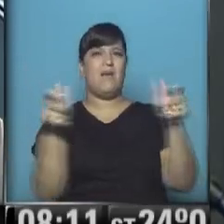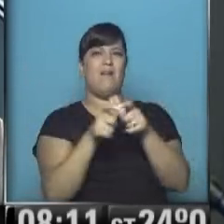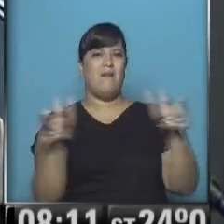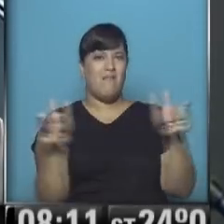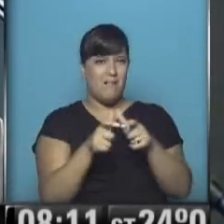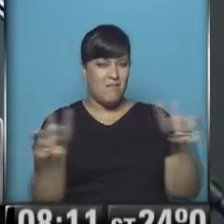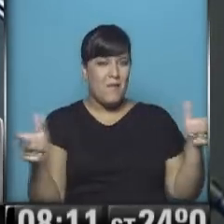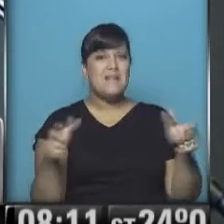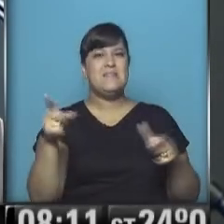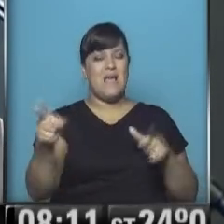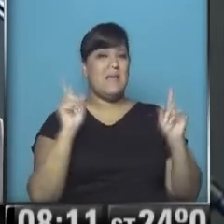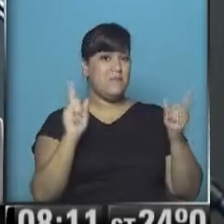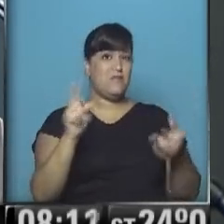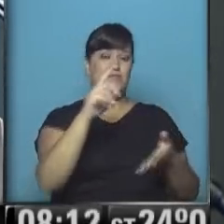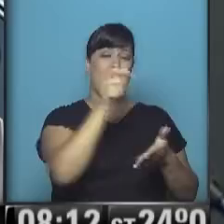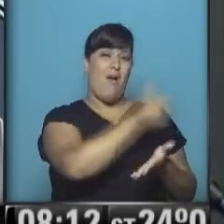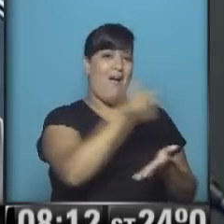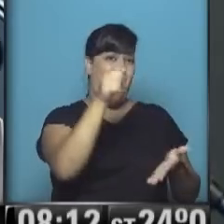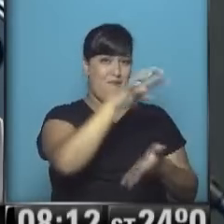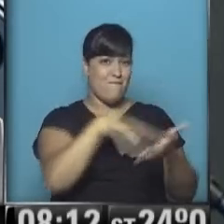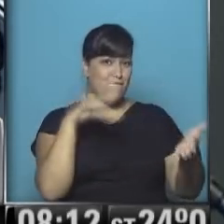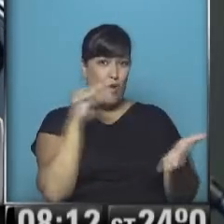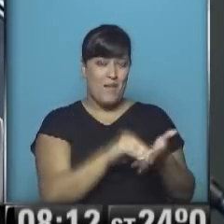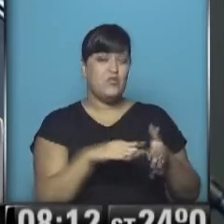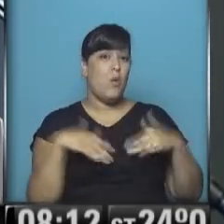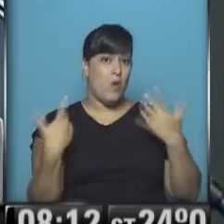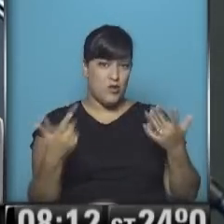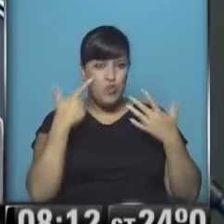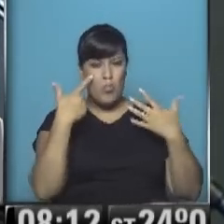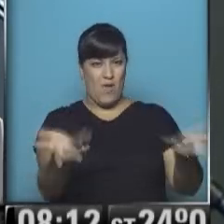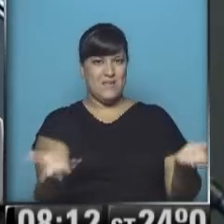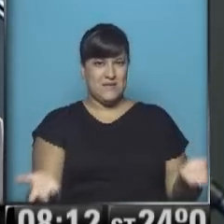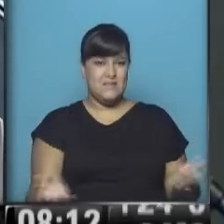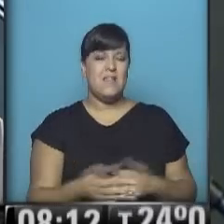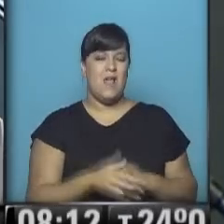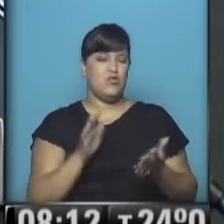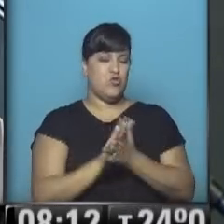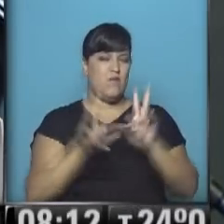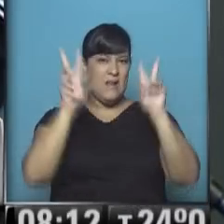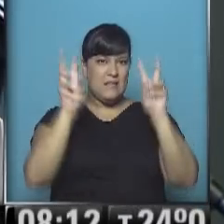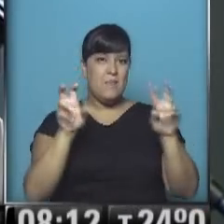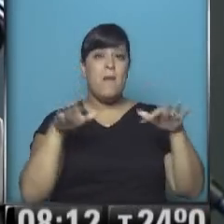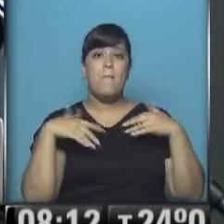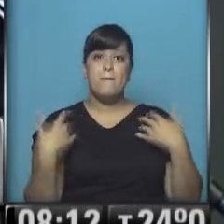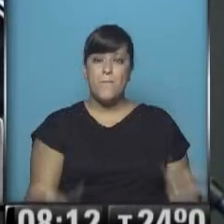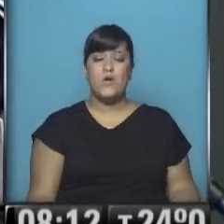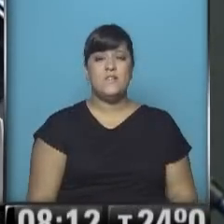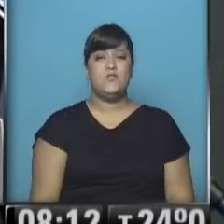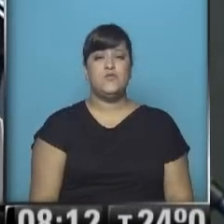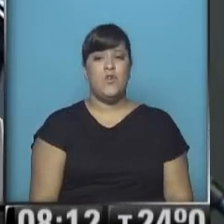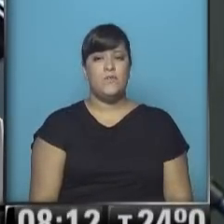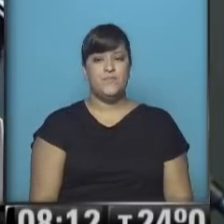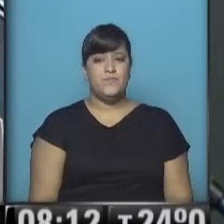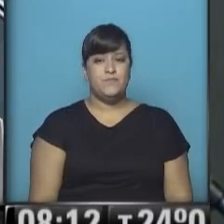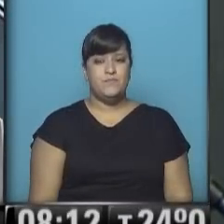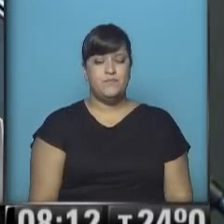de acuerdo a la información suministrada por Aerolíneas Argentinas y entonces se da a conocer esta cuestión. Por eso creo que es